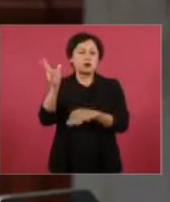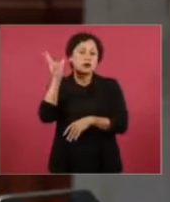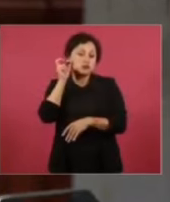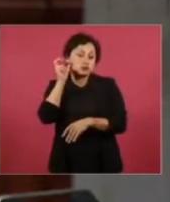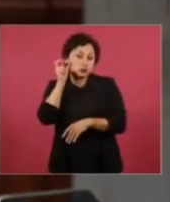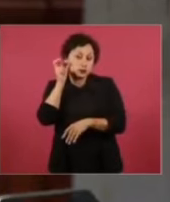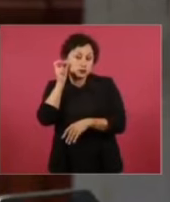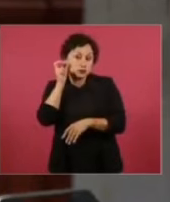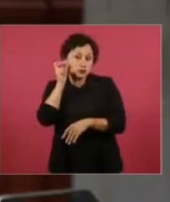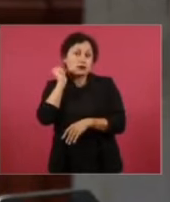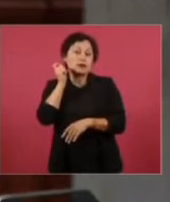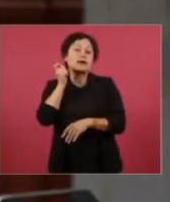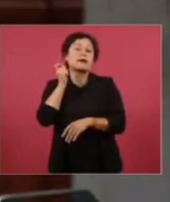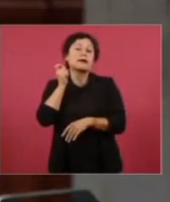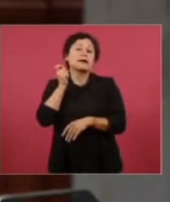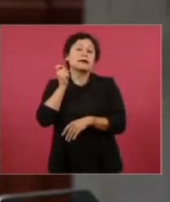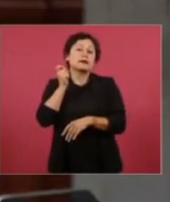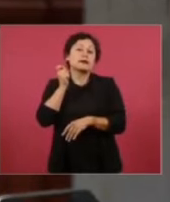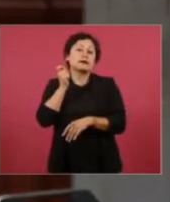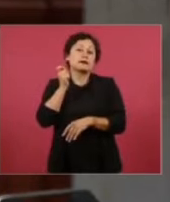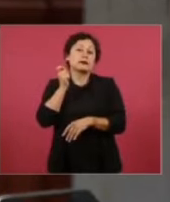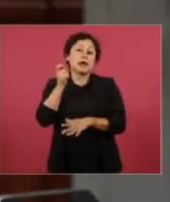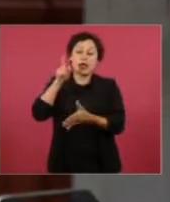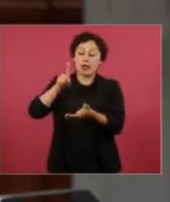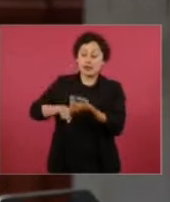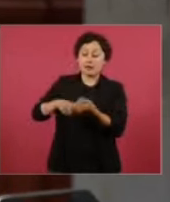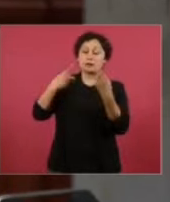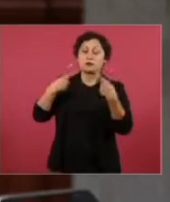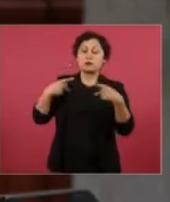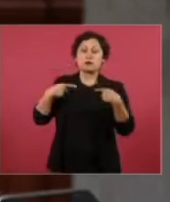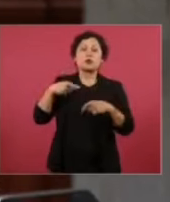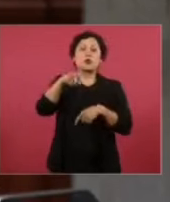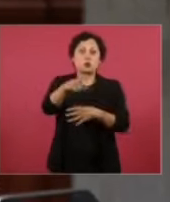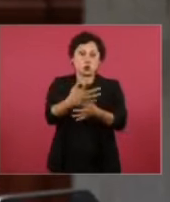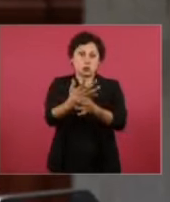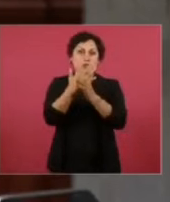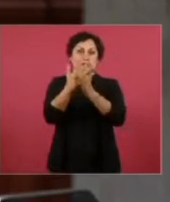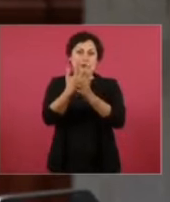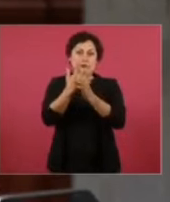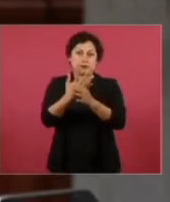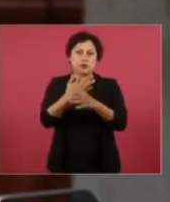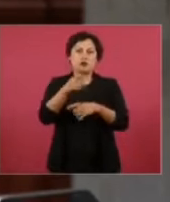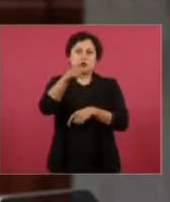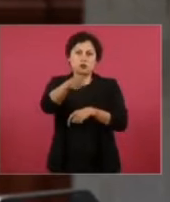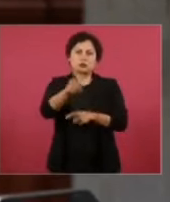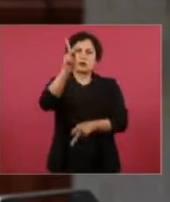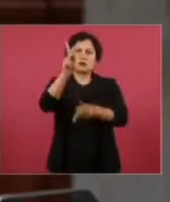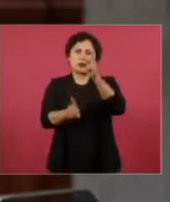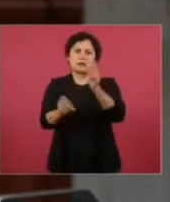video donde la periodista Reina le dice paleros a todos los periodistas.